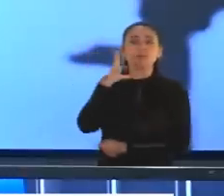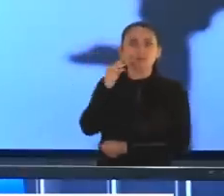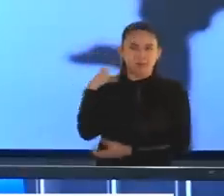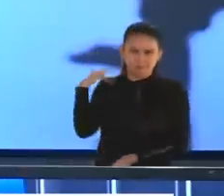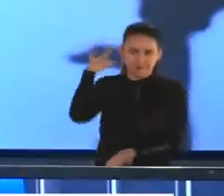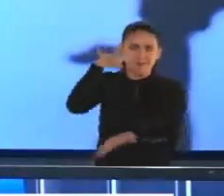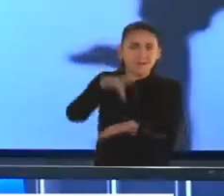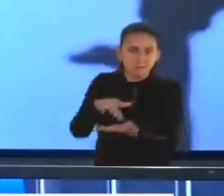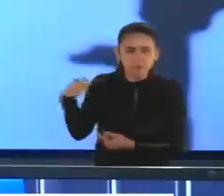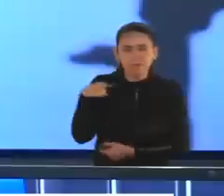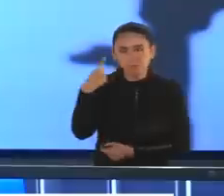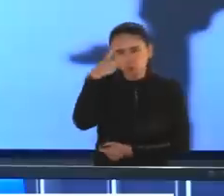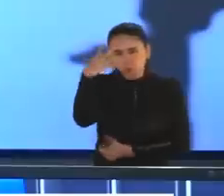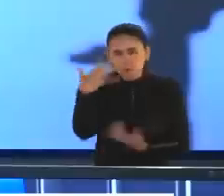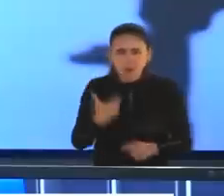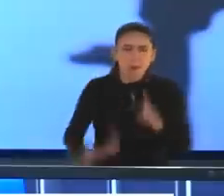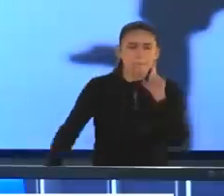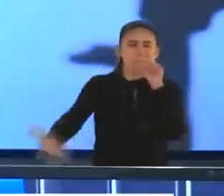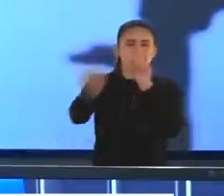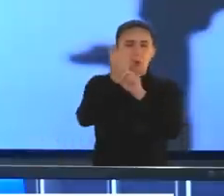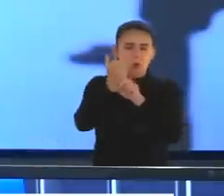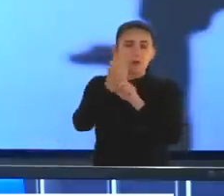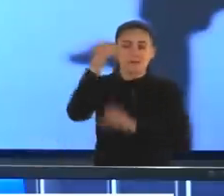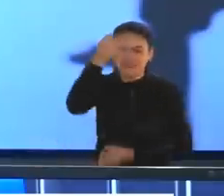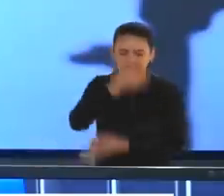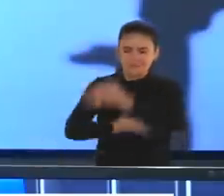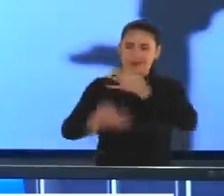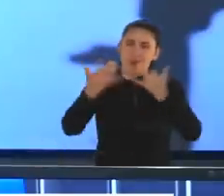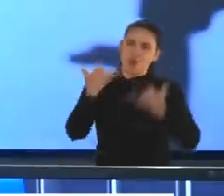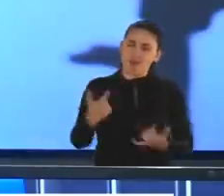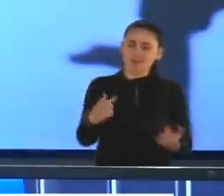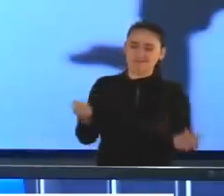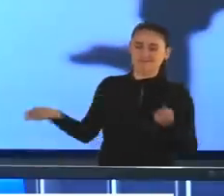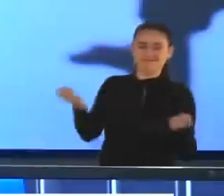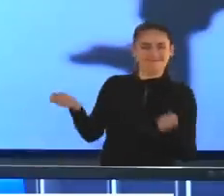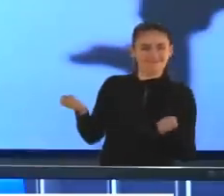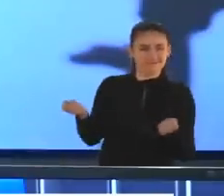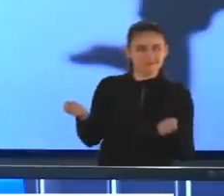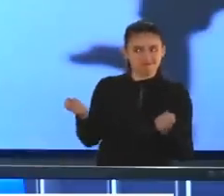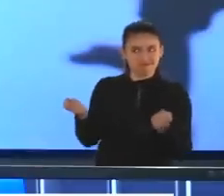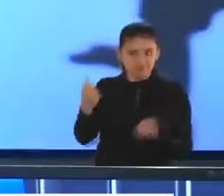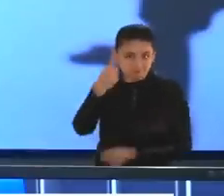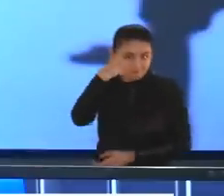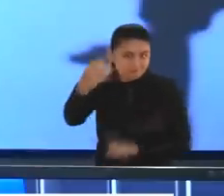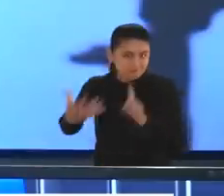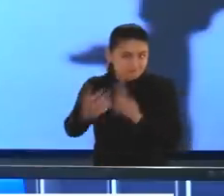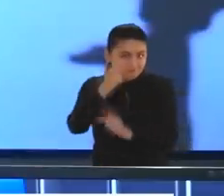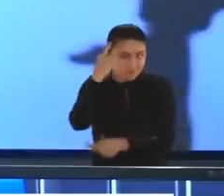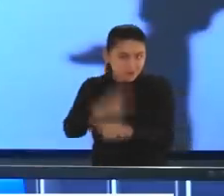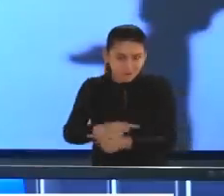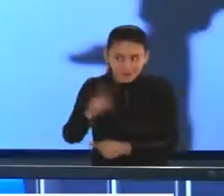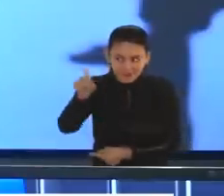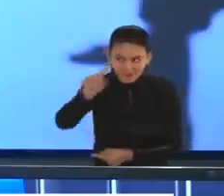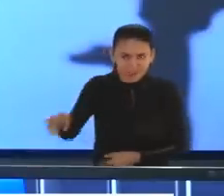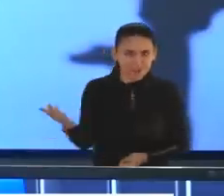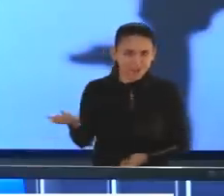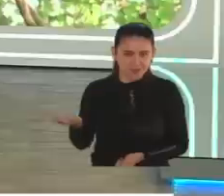en ese momento, ganar, pero también algún día ser el presentador del reality. ¿Los sueños se cumplen